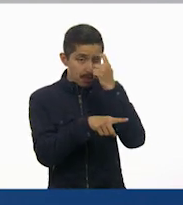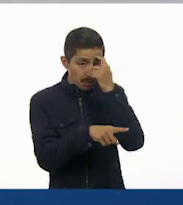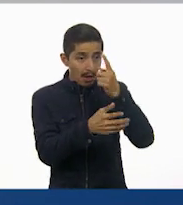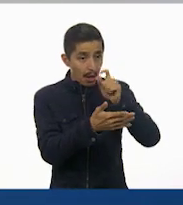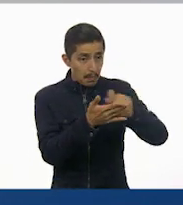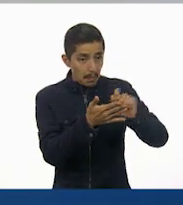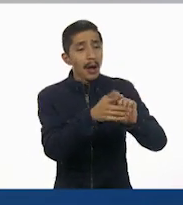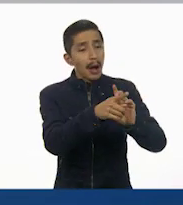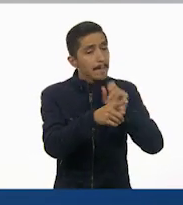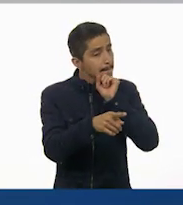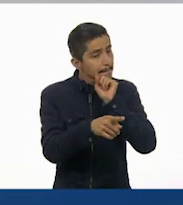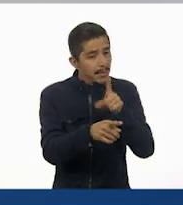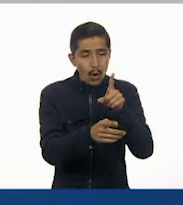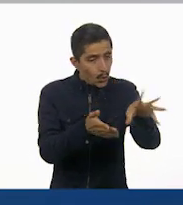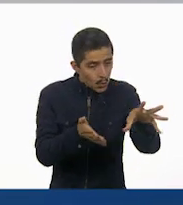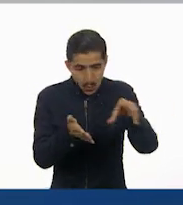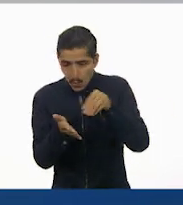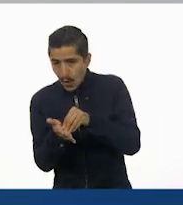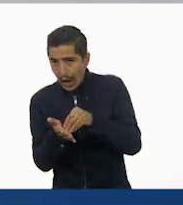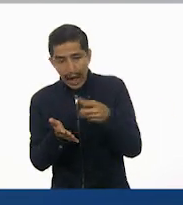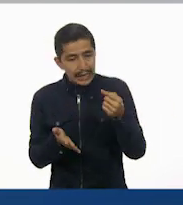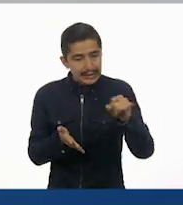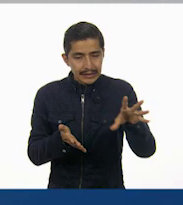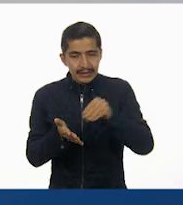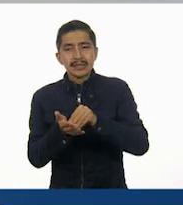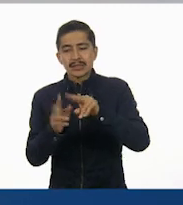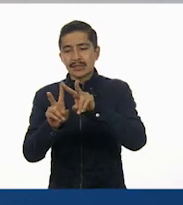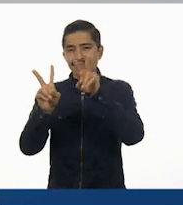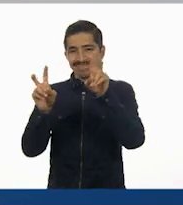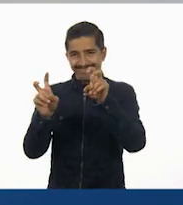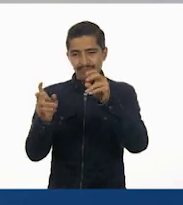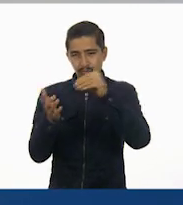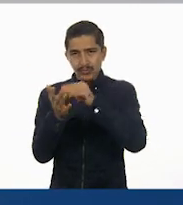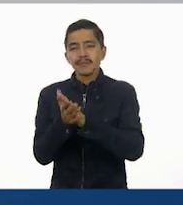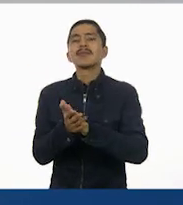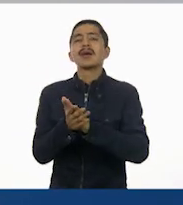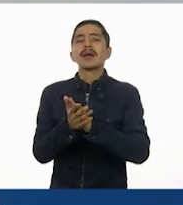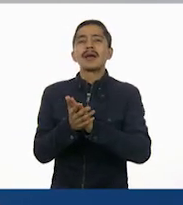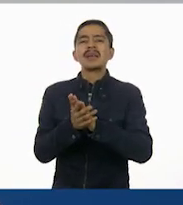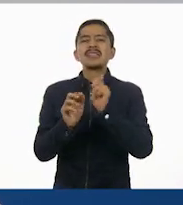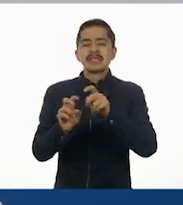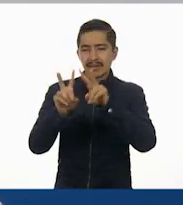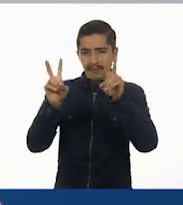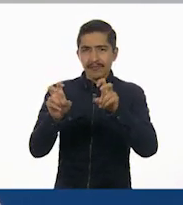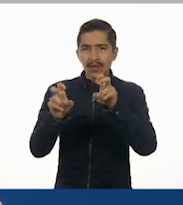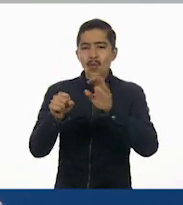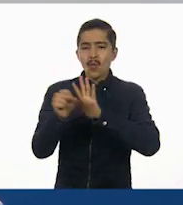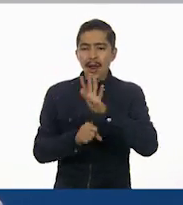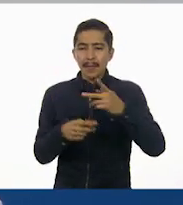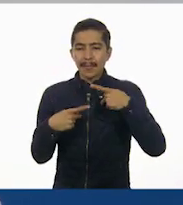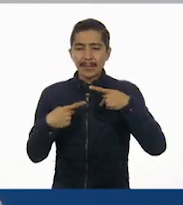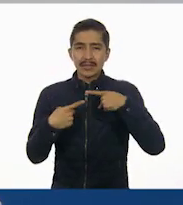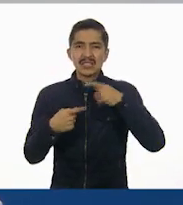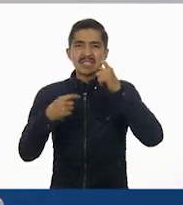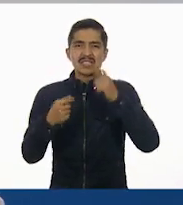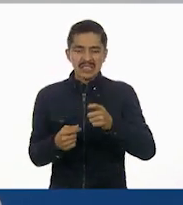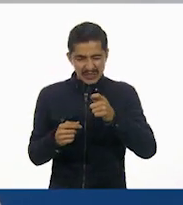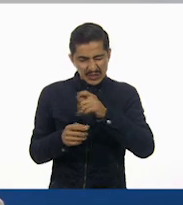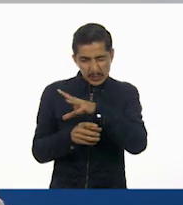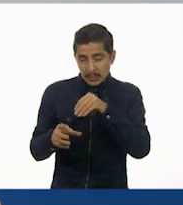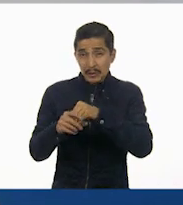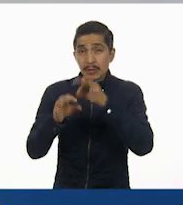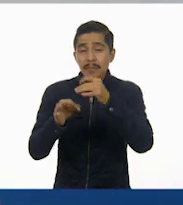pone entre comillas, mientras que en las mixtas se transcribe el texto del autor con las características de la ficha textual